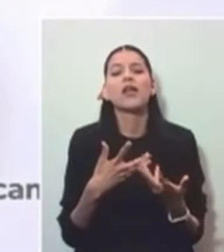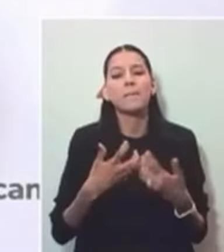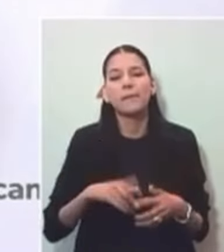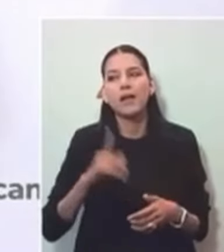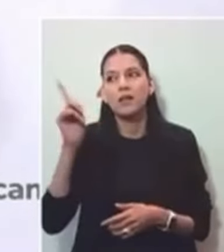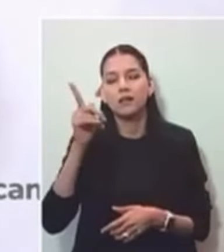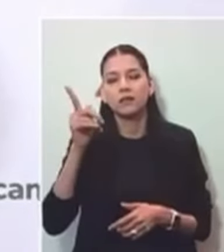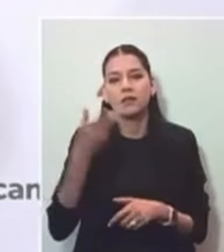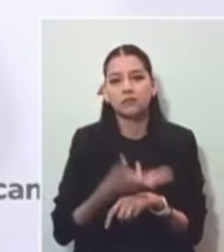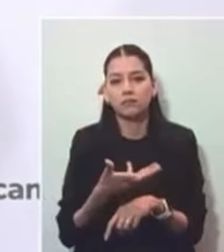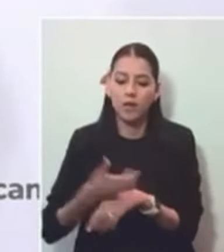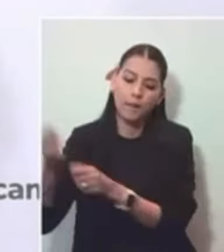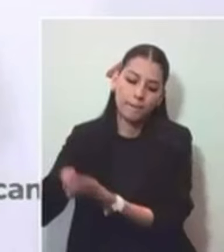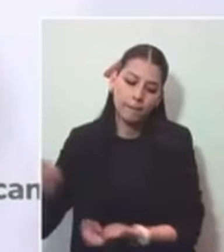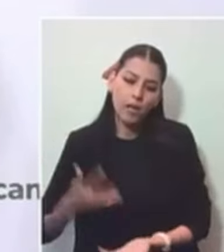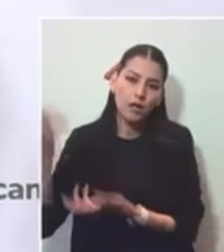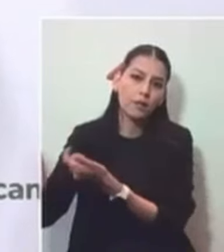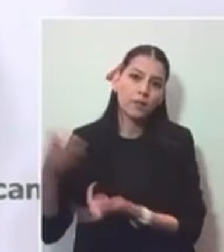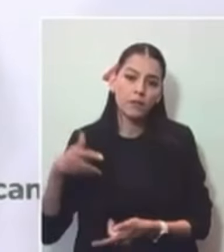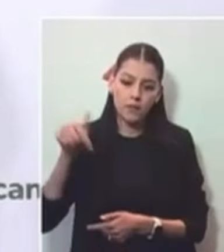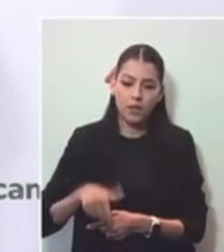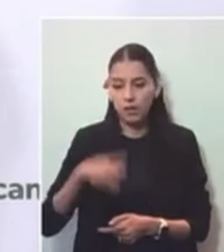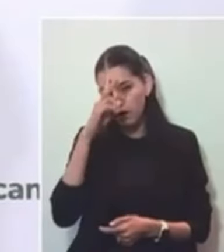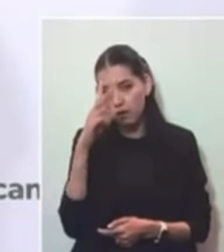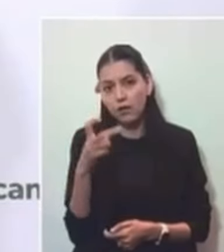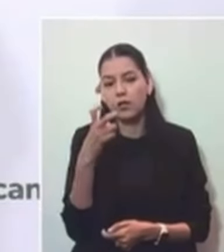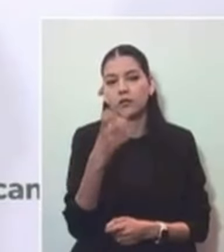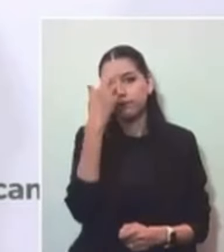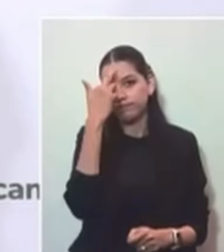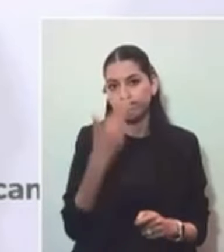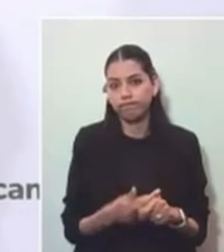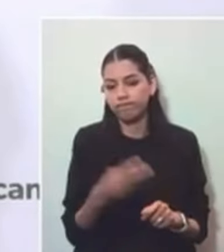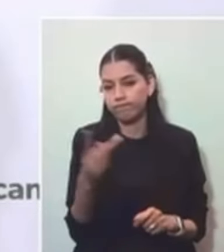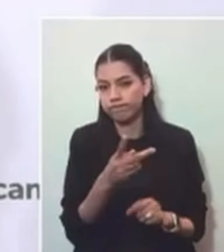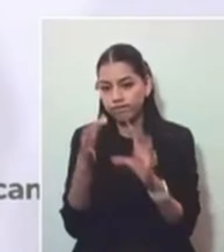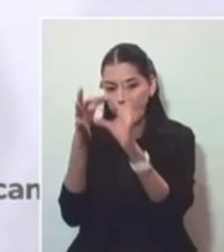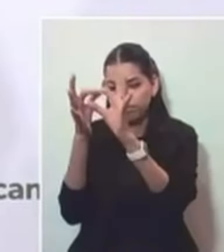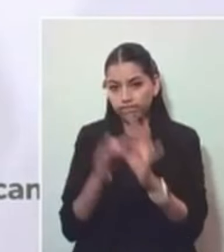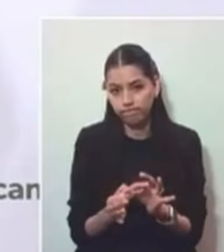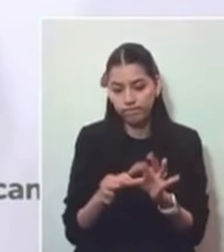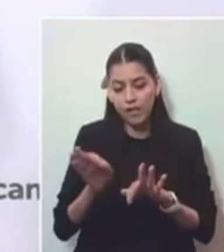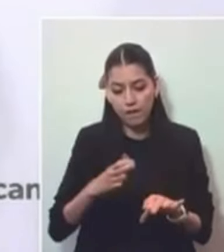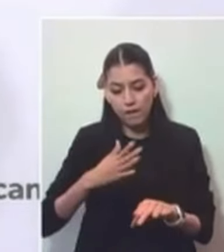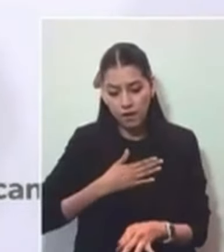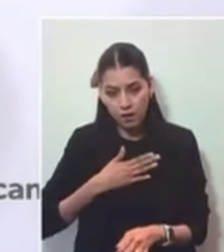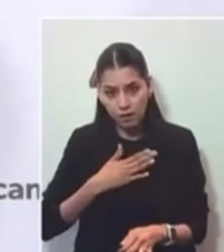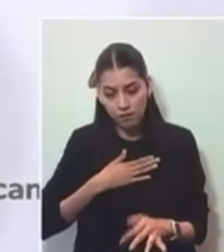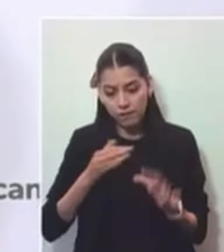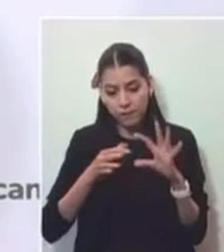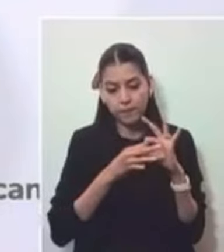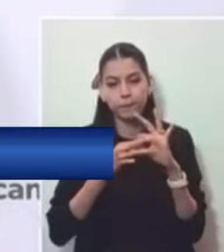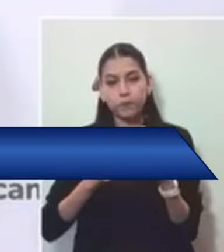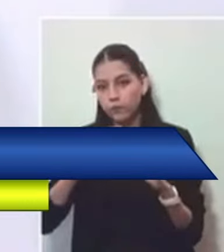Unidos y llegando acá a México. Entonces es una corresponsabilidad de nosotros de trabajar a la mano